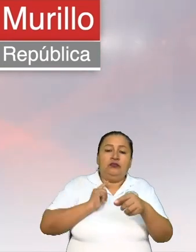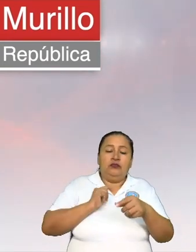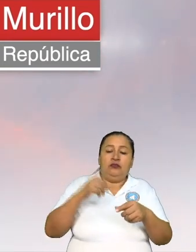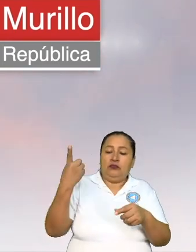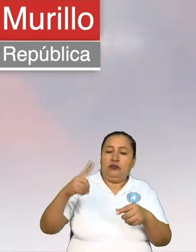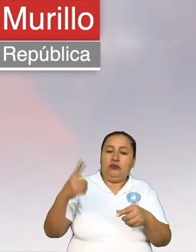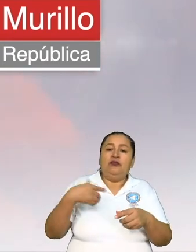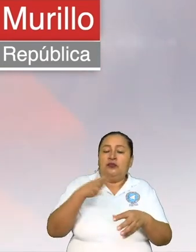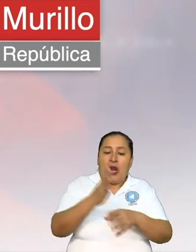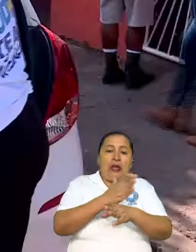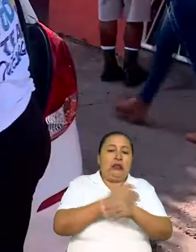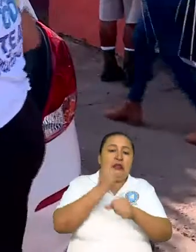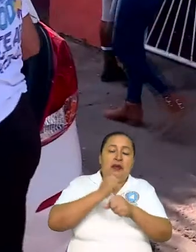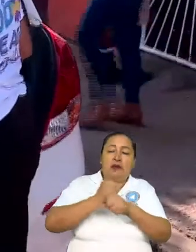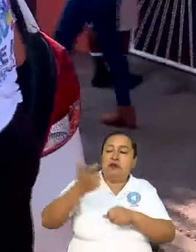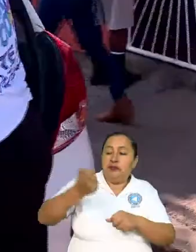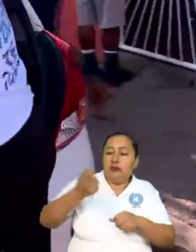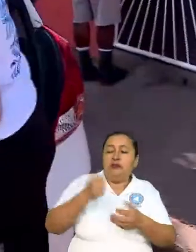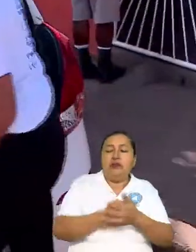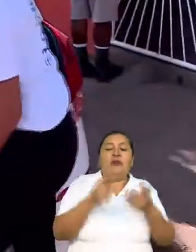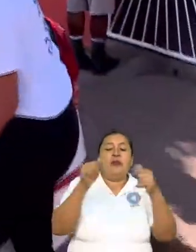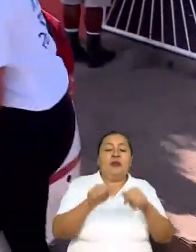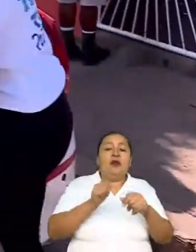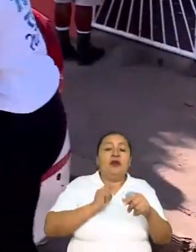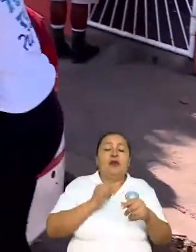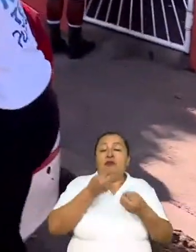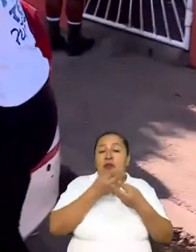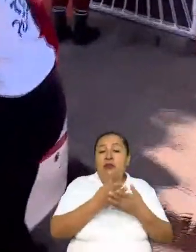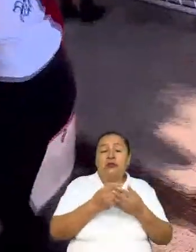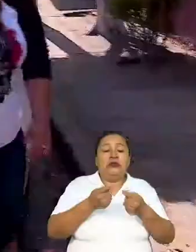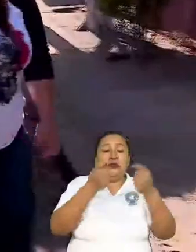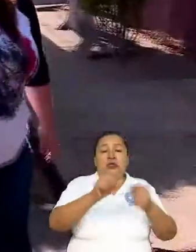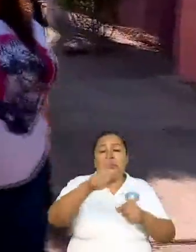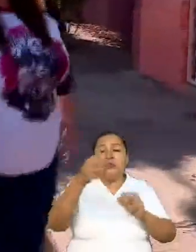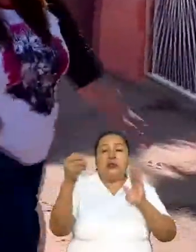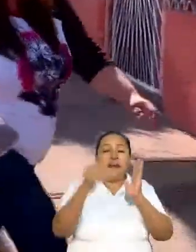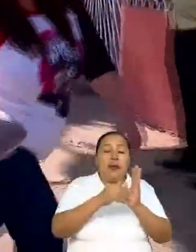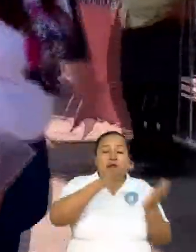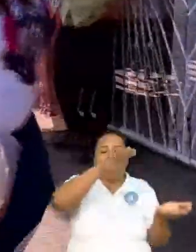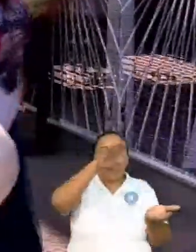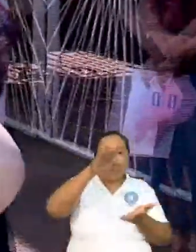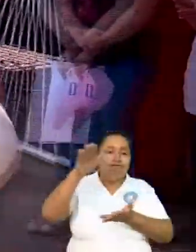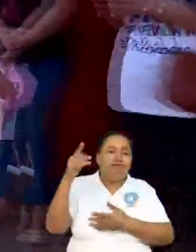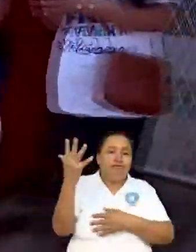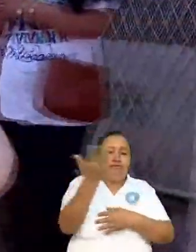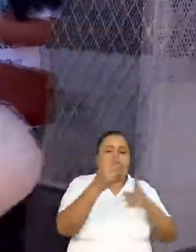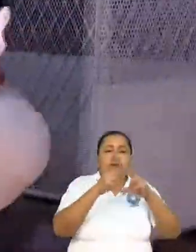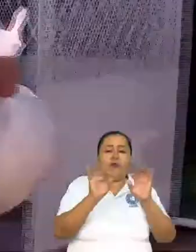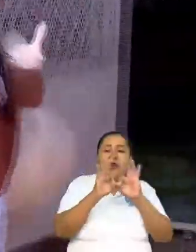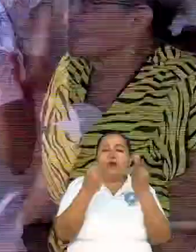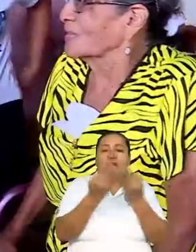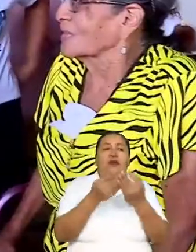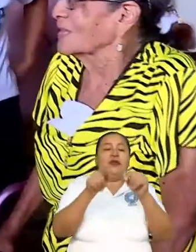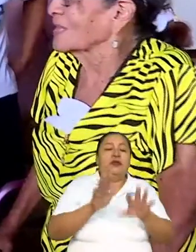derecho de recibir sus pensiones. En su comunicación informó sobre la entrega de más de 60.000 paquetes alimenticios en todo el país a familias que se encuentran